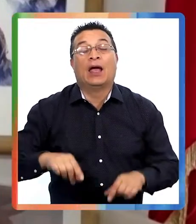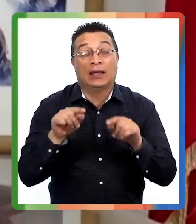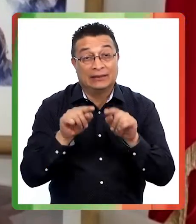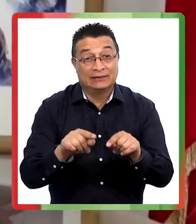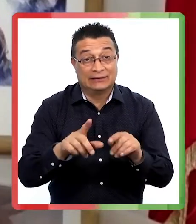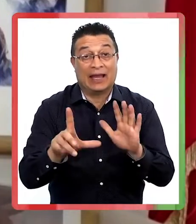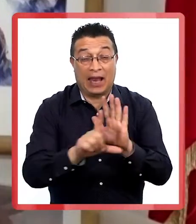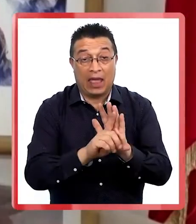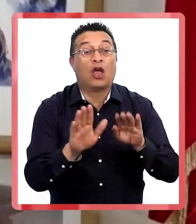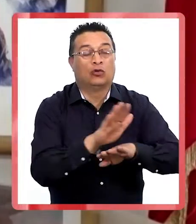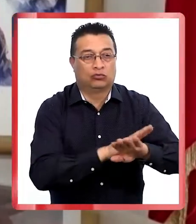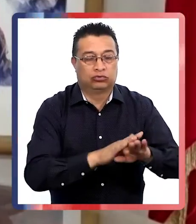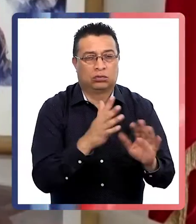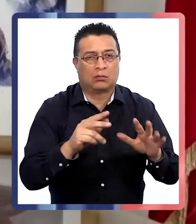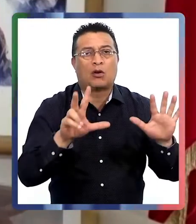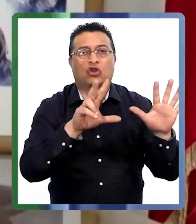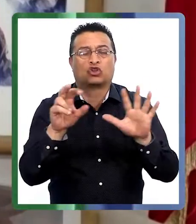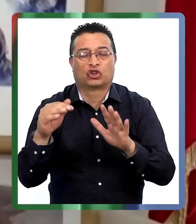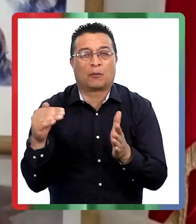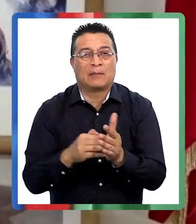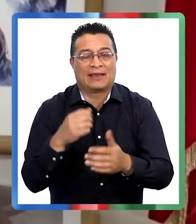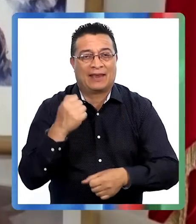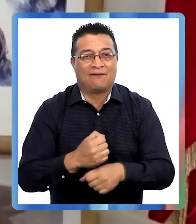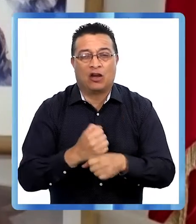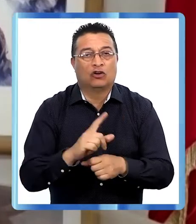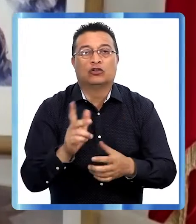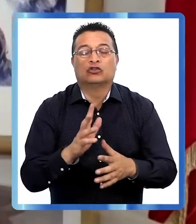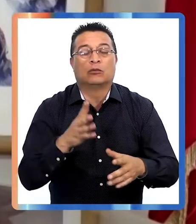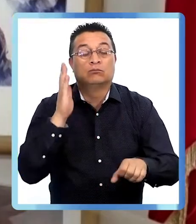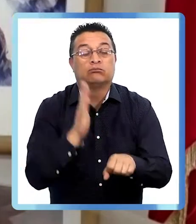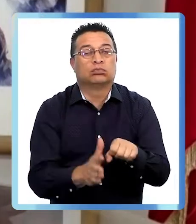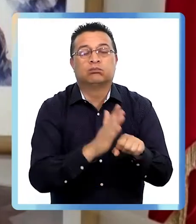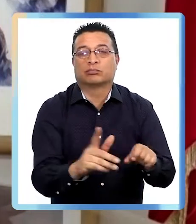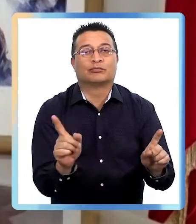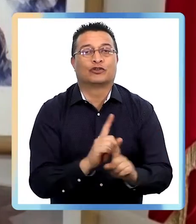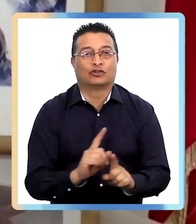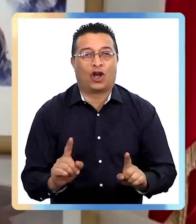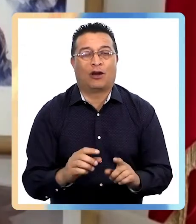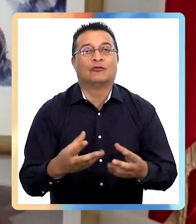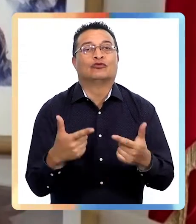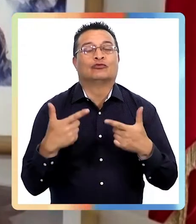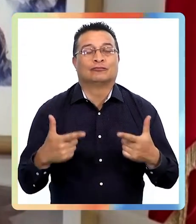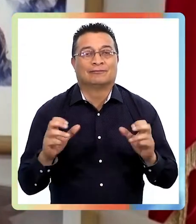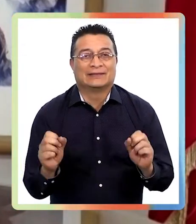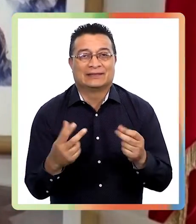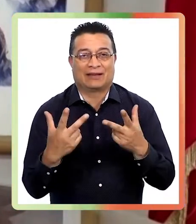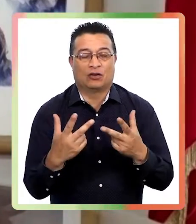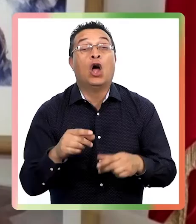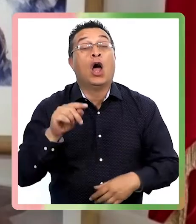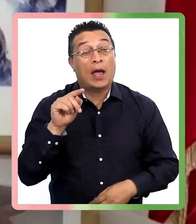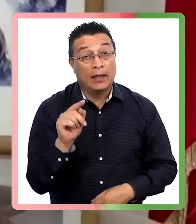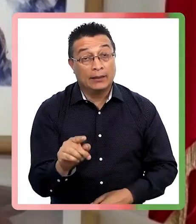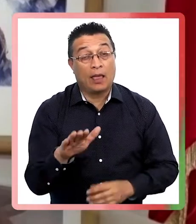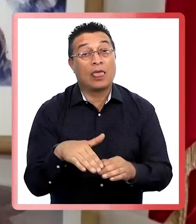que esa ley sirvió para proteger del orden de 800.000 empleos que no terminaron en finiquitos. Después también se generaron